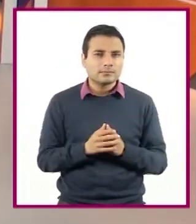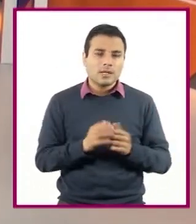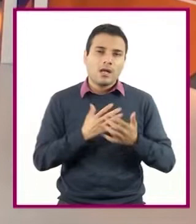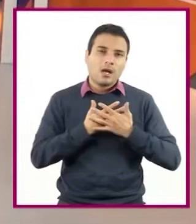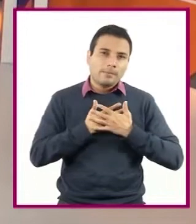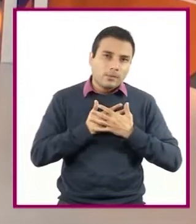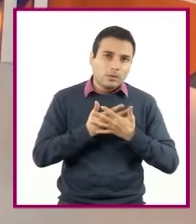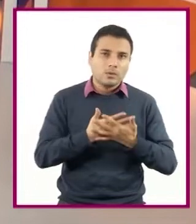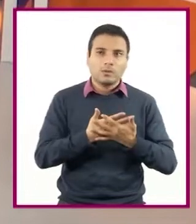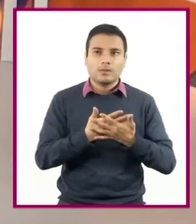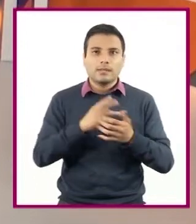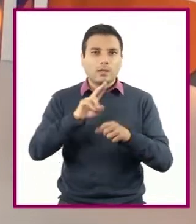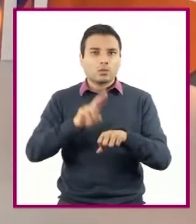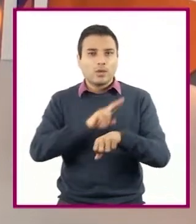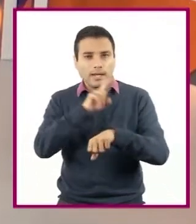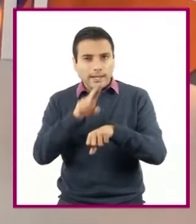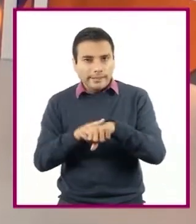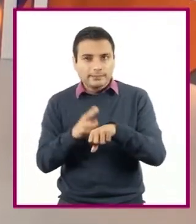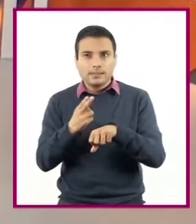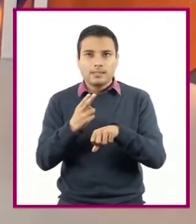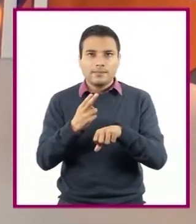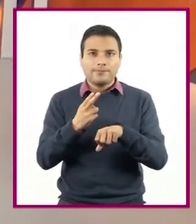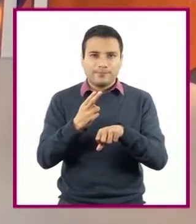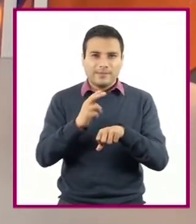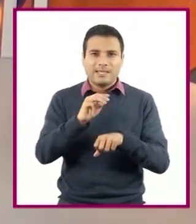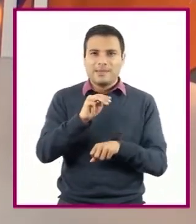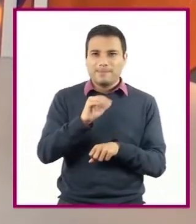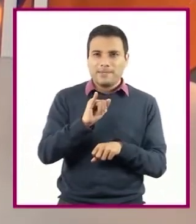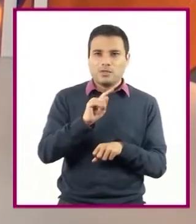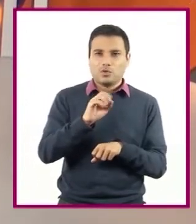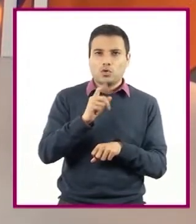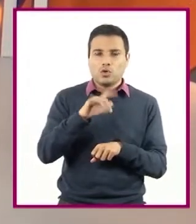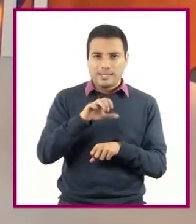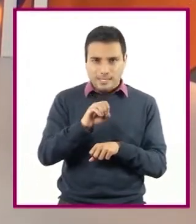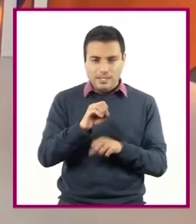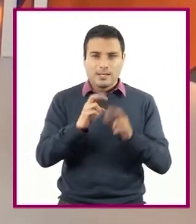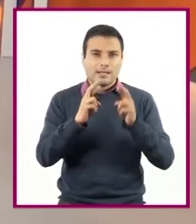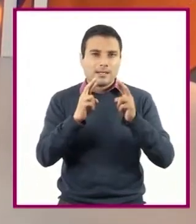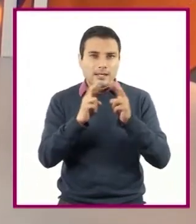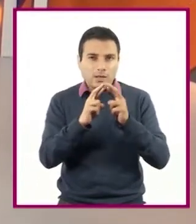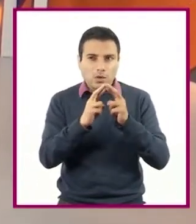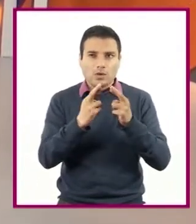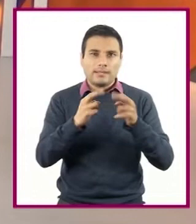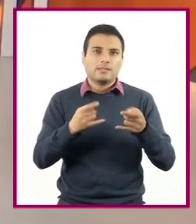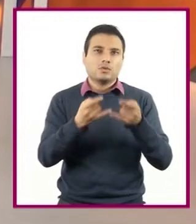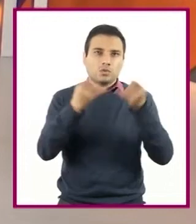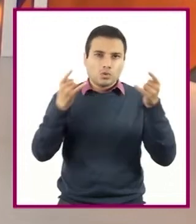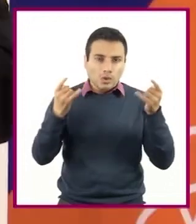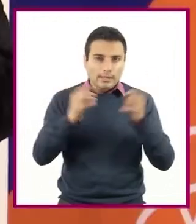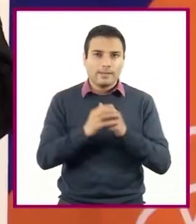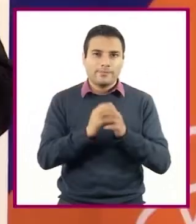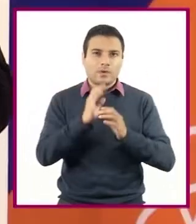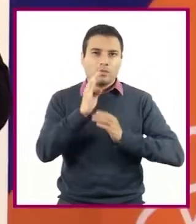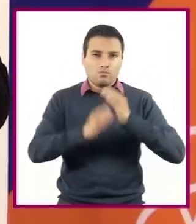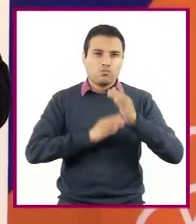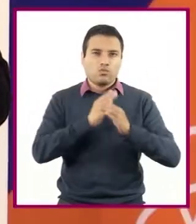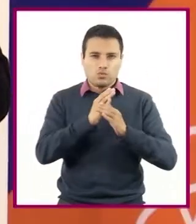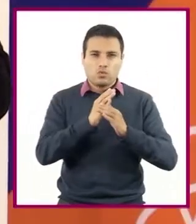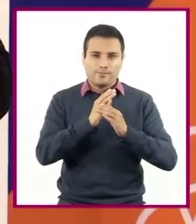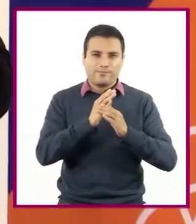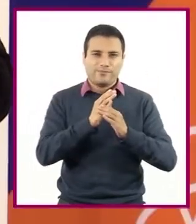amor, la naturaleza, la mitología, el sentimiento religioso, la historia y el mundo de los